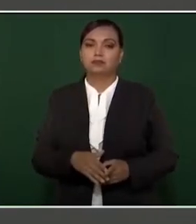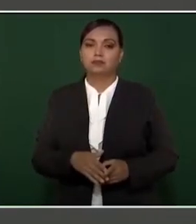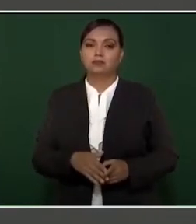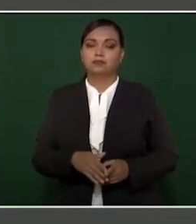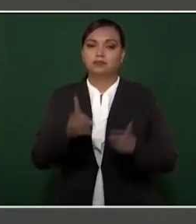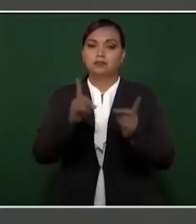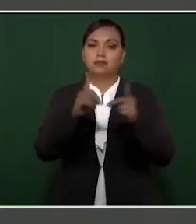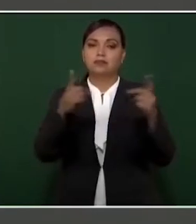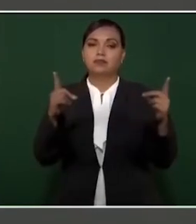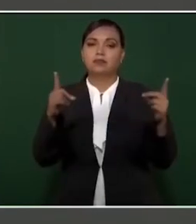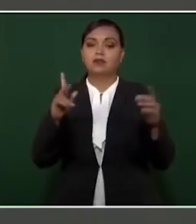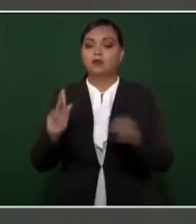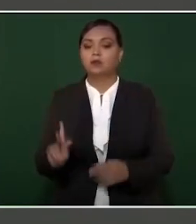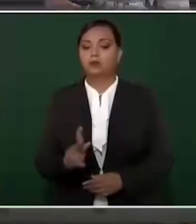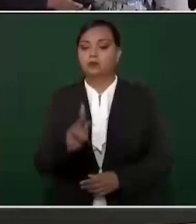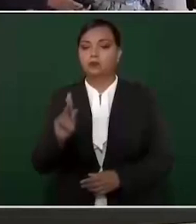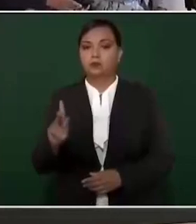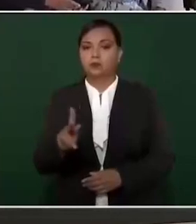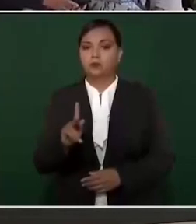el desarrollo de los pueblos